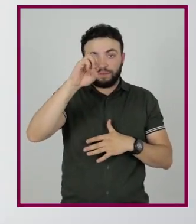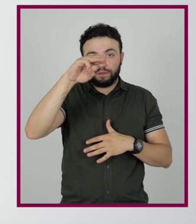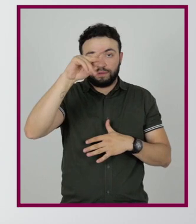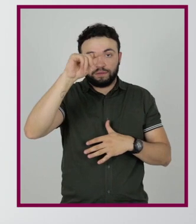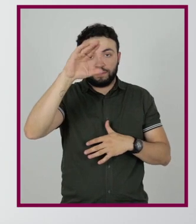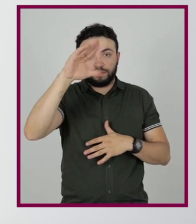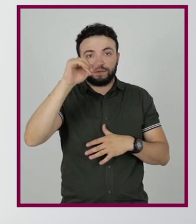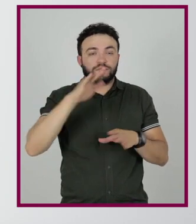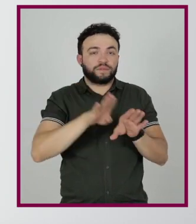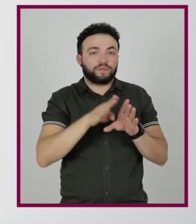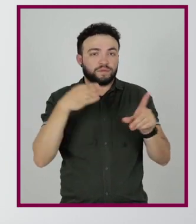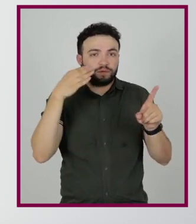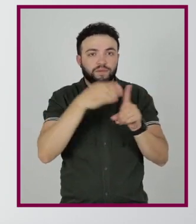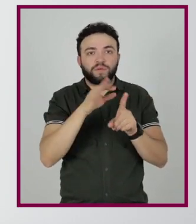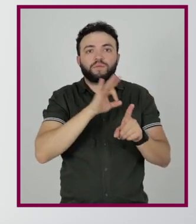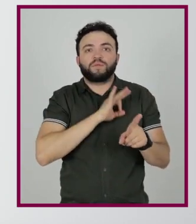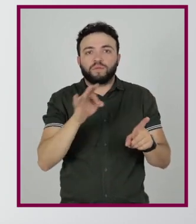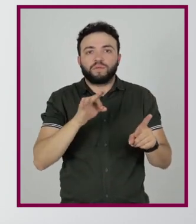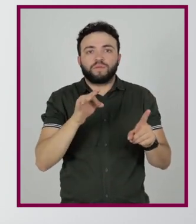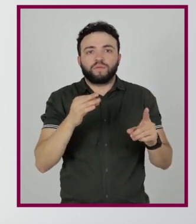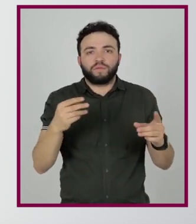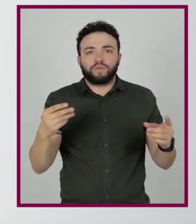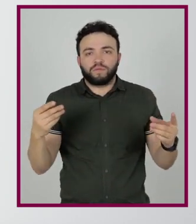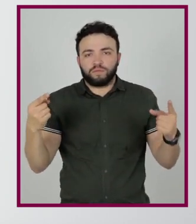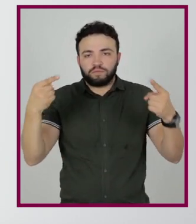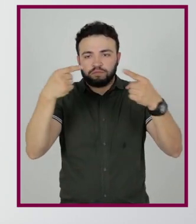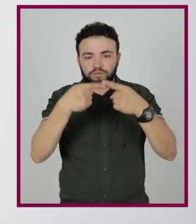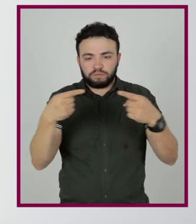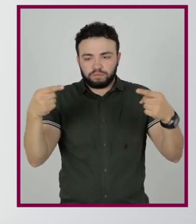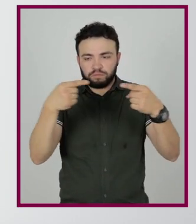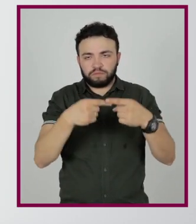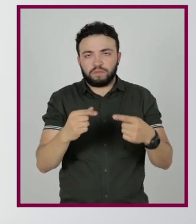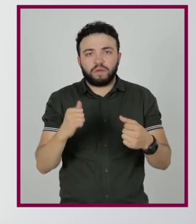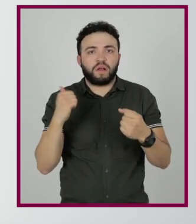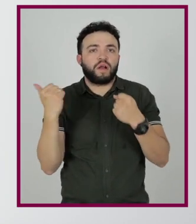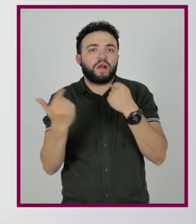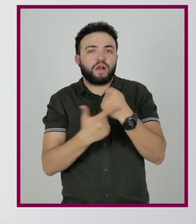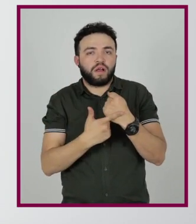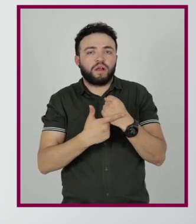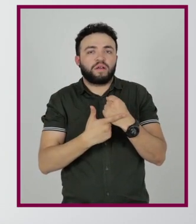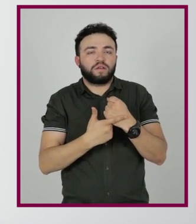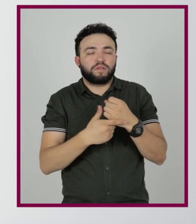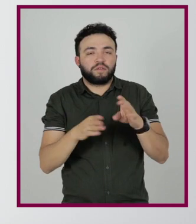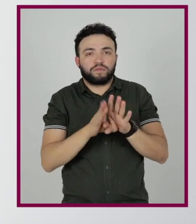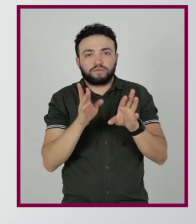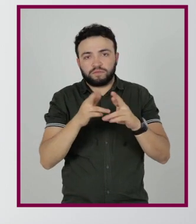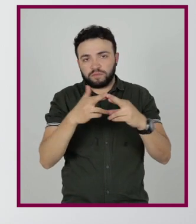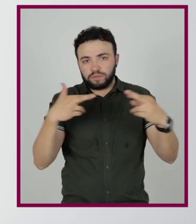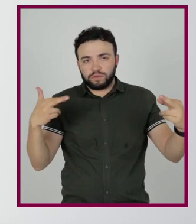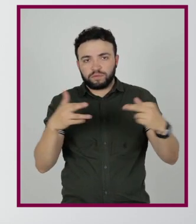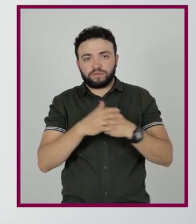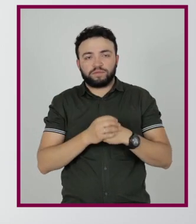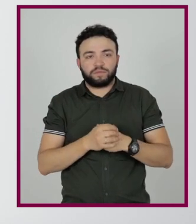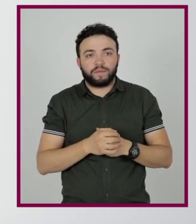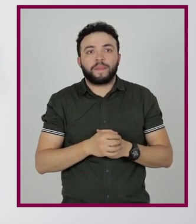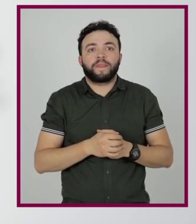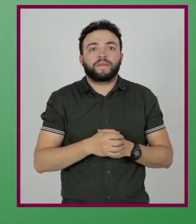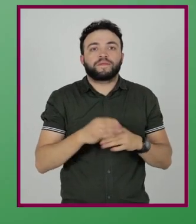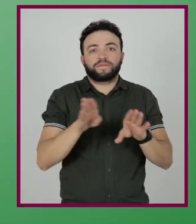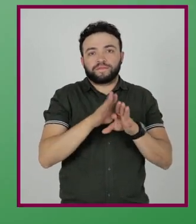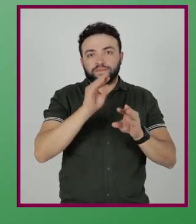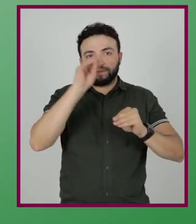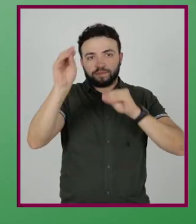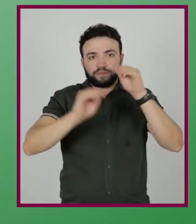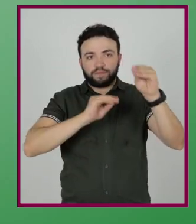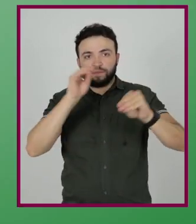en la idea de que los objetos o los conceptos pueden ser unidos por alguna relación. Ahora que pasamos al campo de análisis y estructuración,